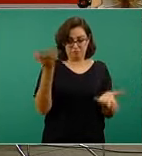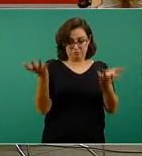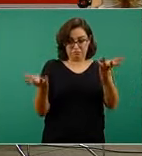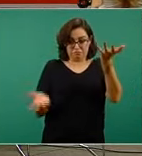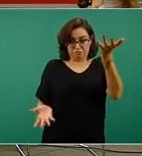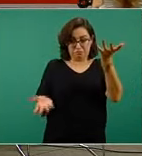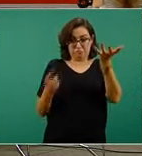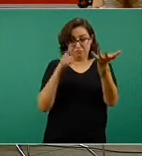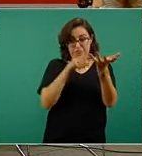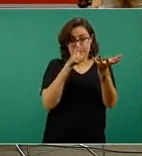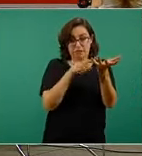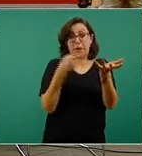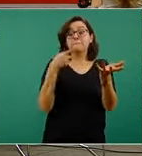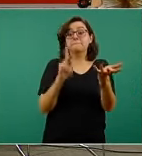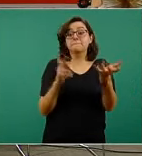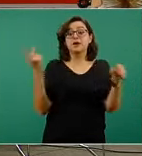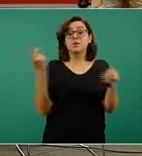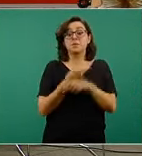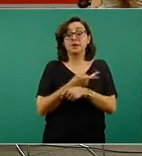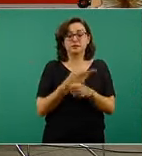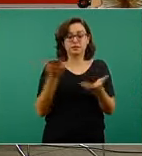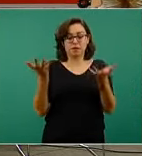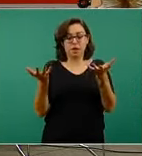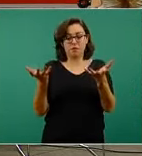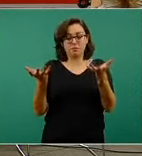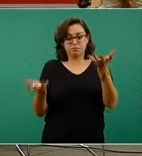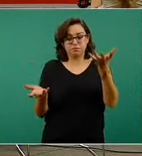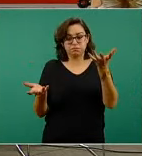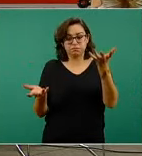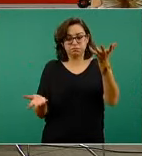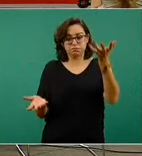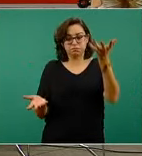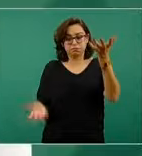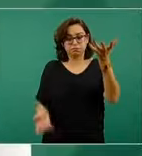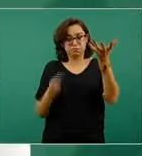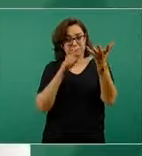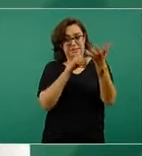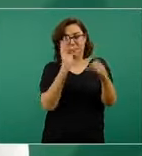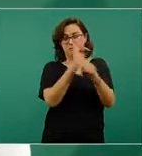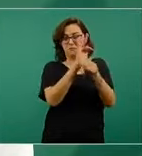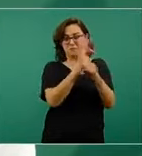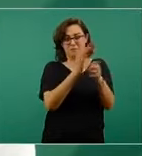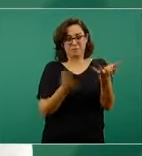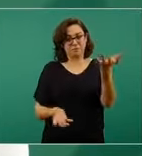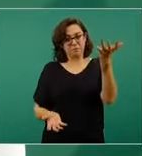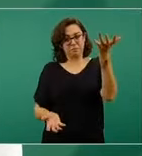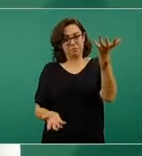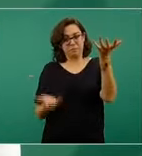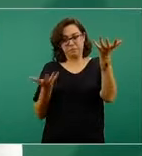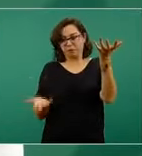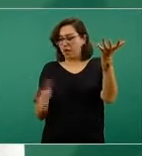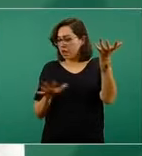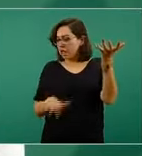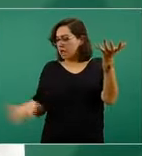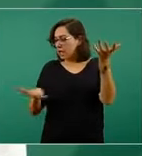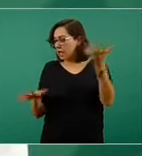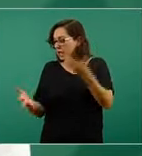que por la naturaleza de las intervenciones lleva a reducir la actividad social y